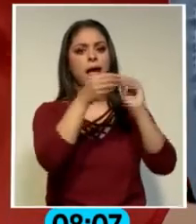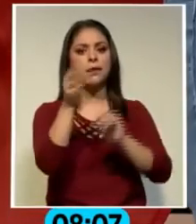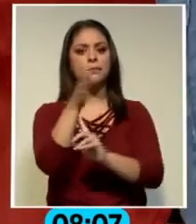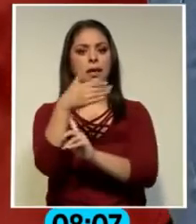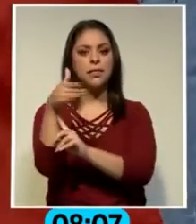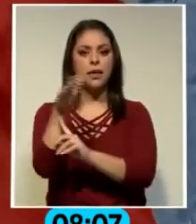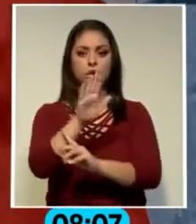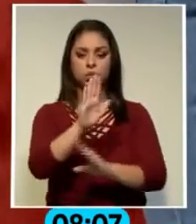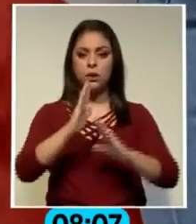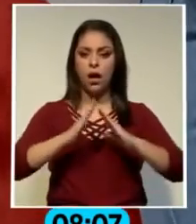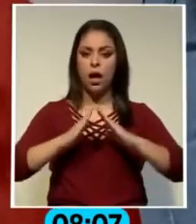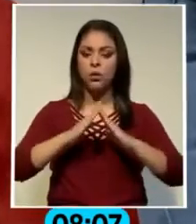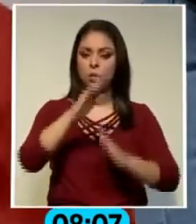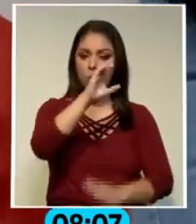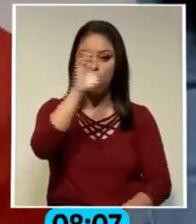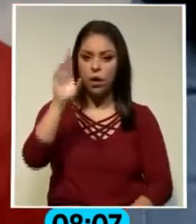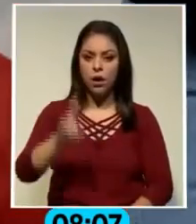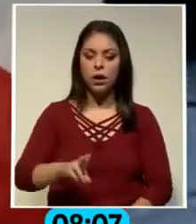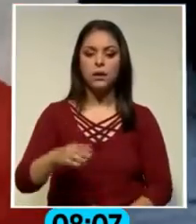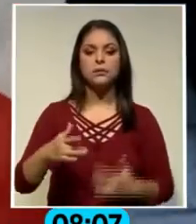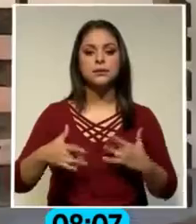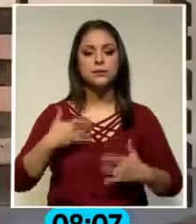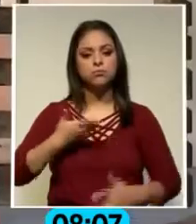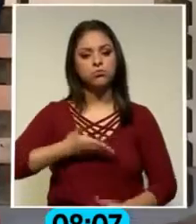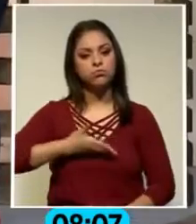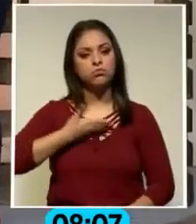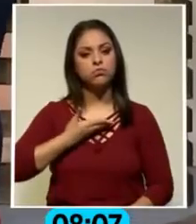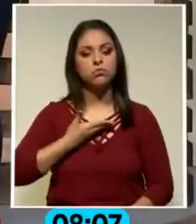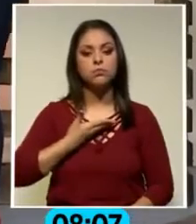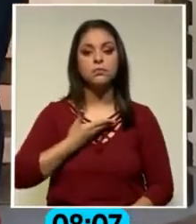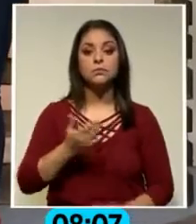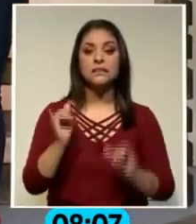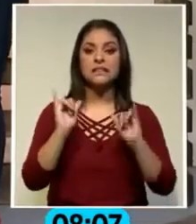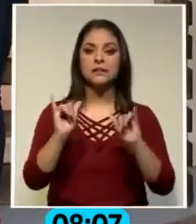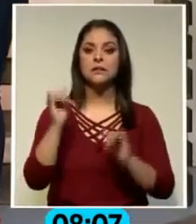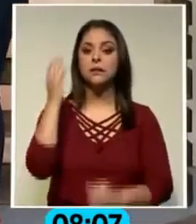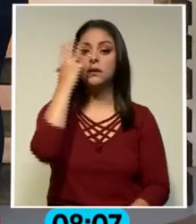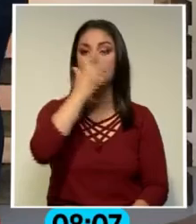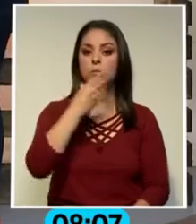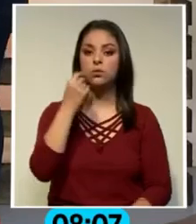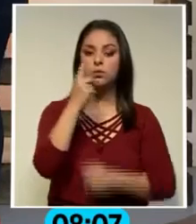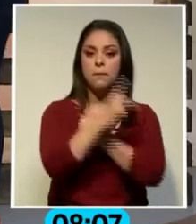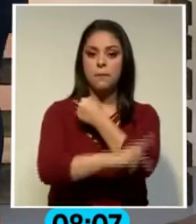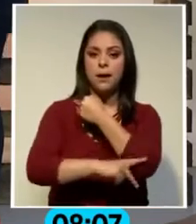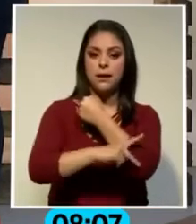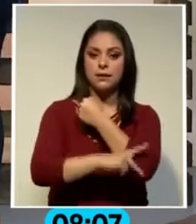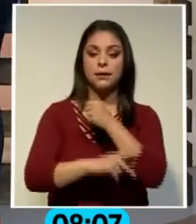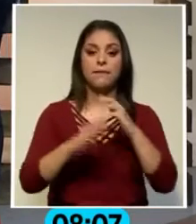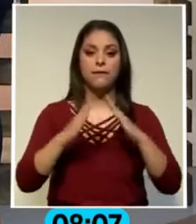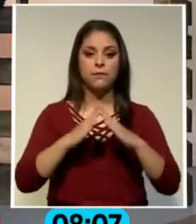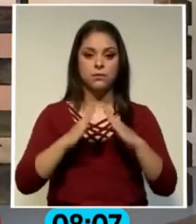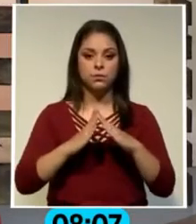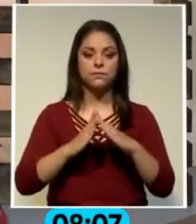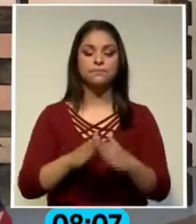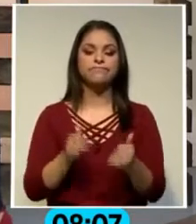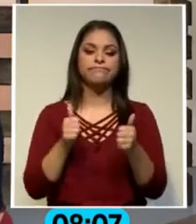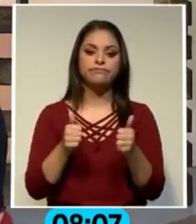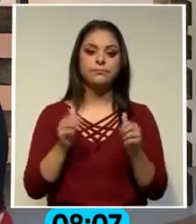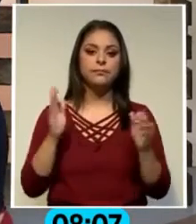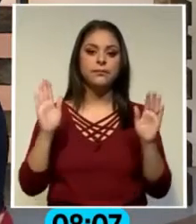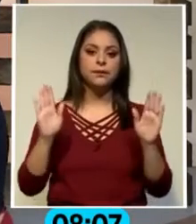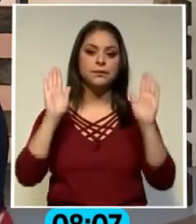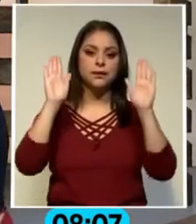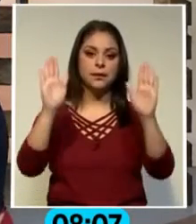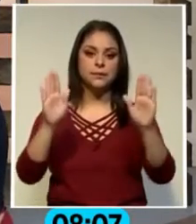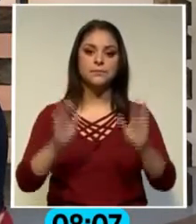una bandera de Costa Rica, porque debemos sentirnos muy orgullosos de este hermosísimo país en el que vivimos. Muy bien, excelente. Okay. Vamos a ver,